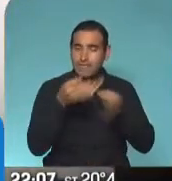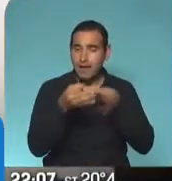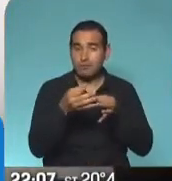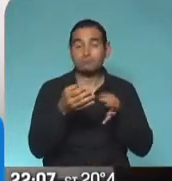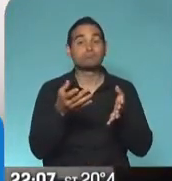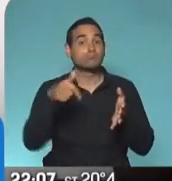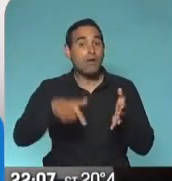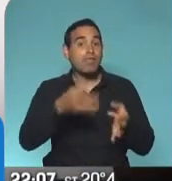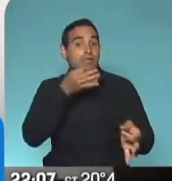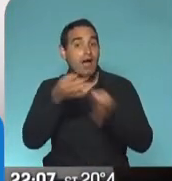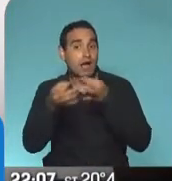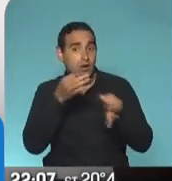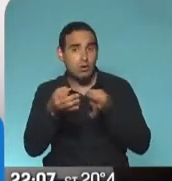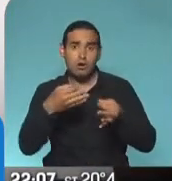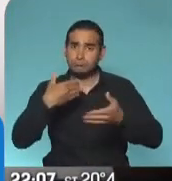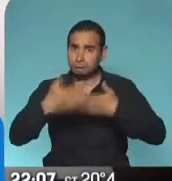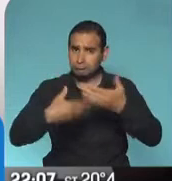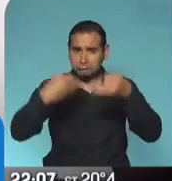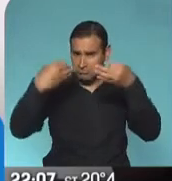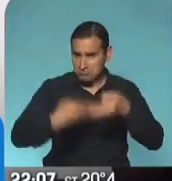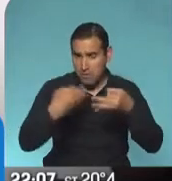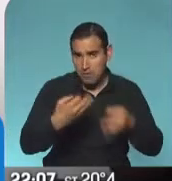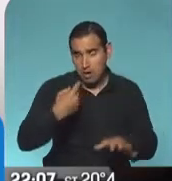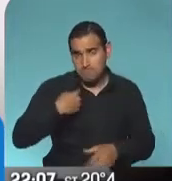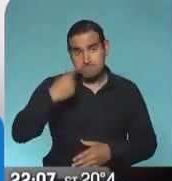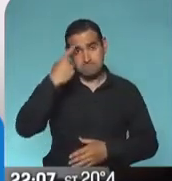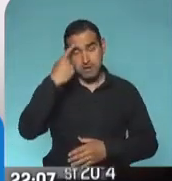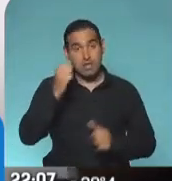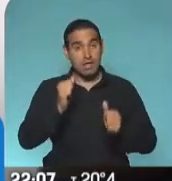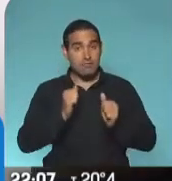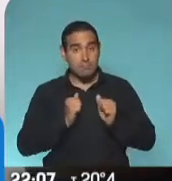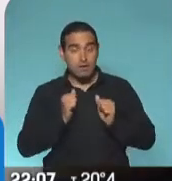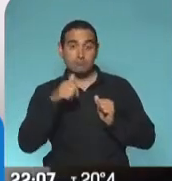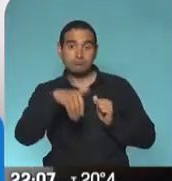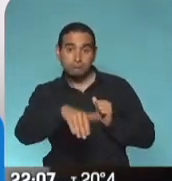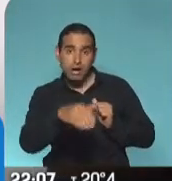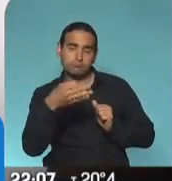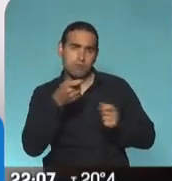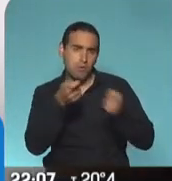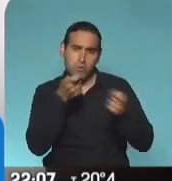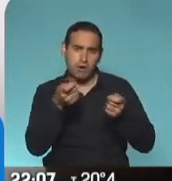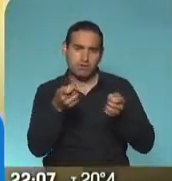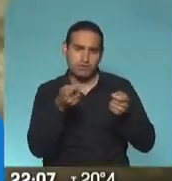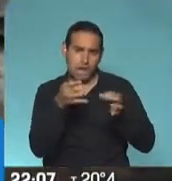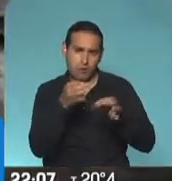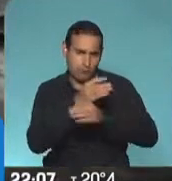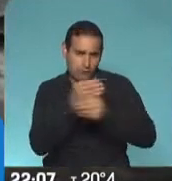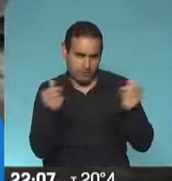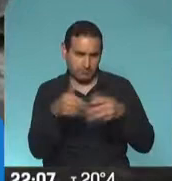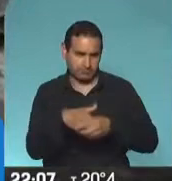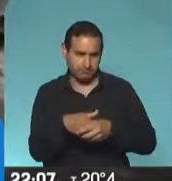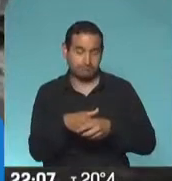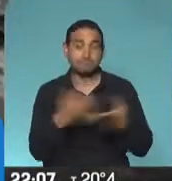están avanzando con buenas señales desde mi punto de vista y que esperamos concluyan pronto en beneficio de todos. Este